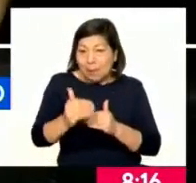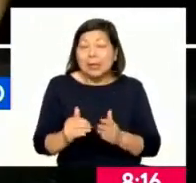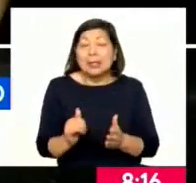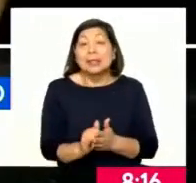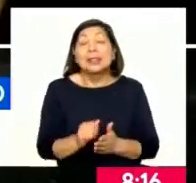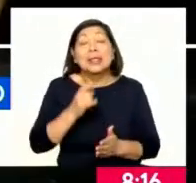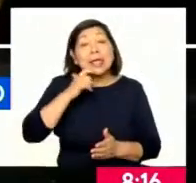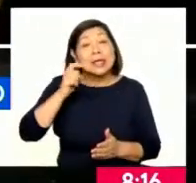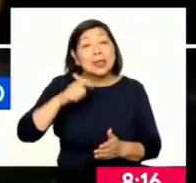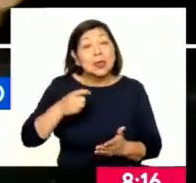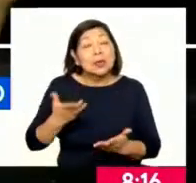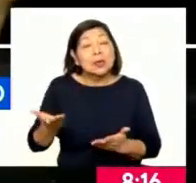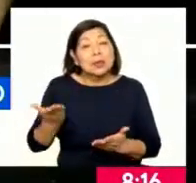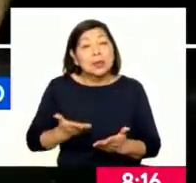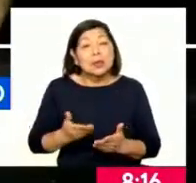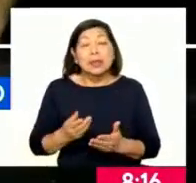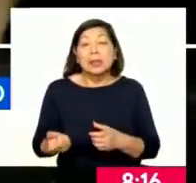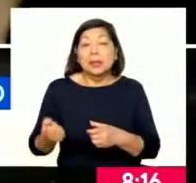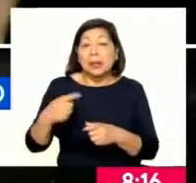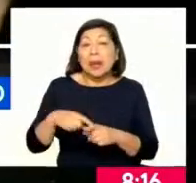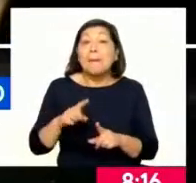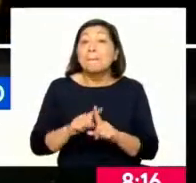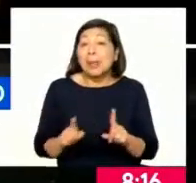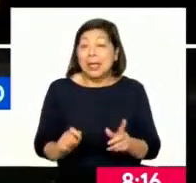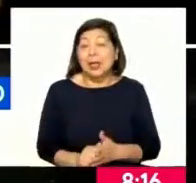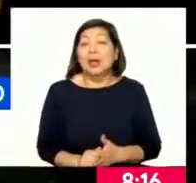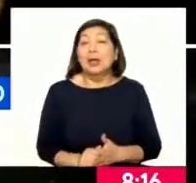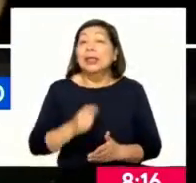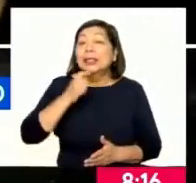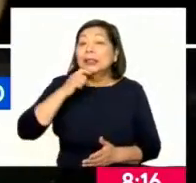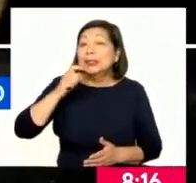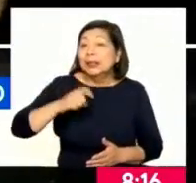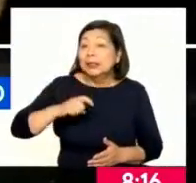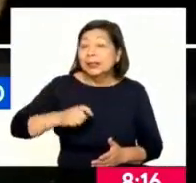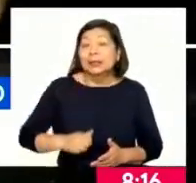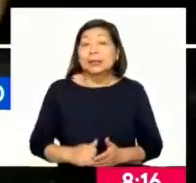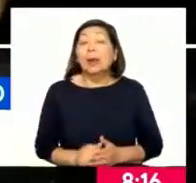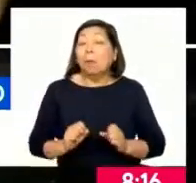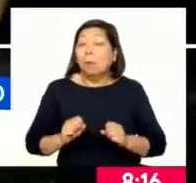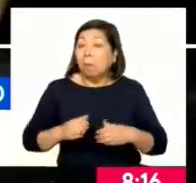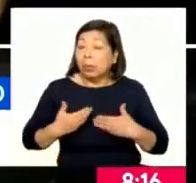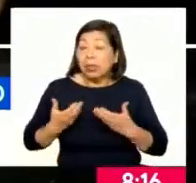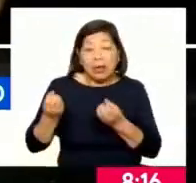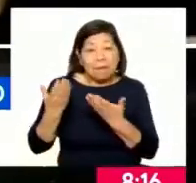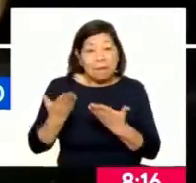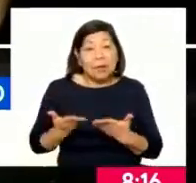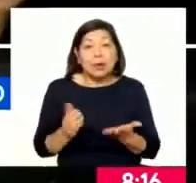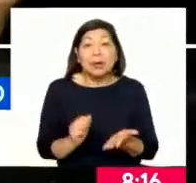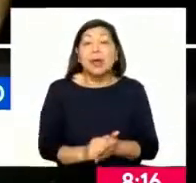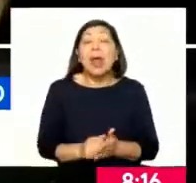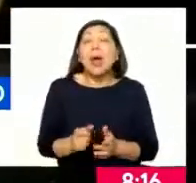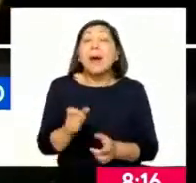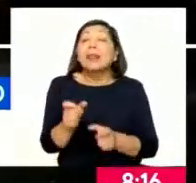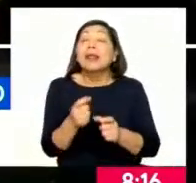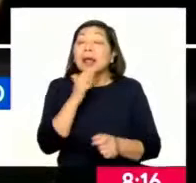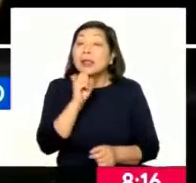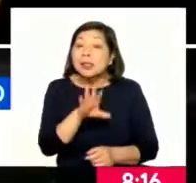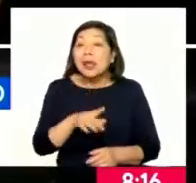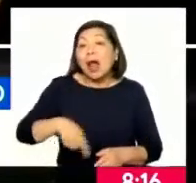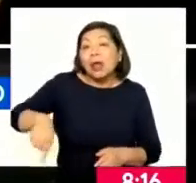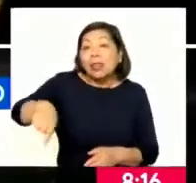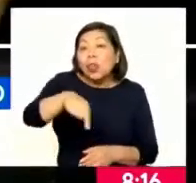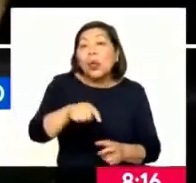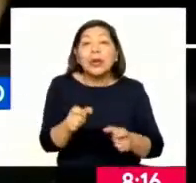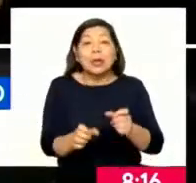Se requiere una solución integral, pero además se requiere que se pueda informar adecuadamente a la población respecto